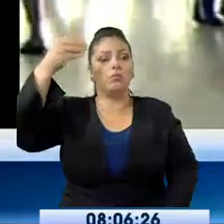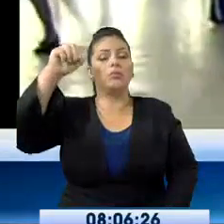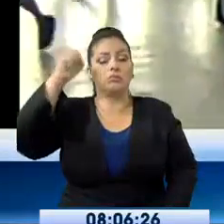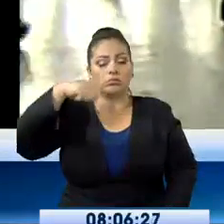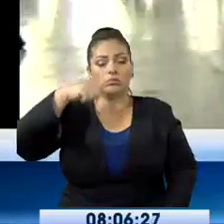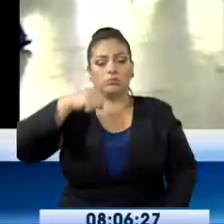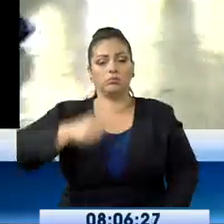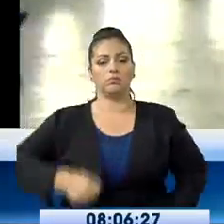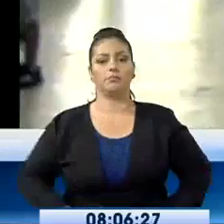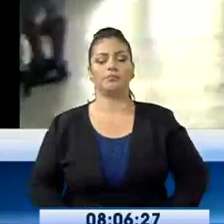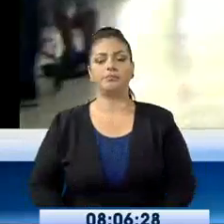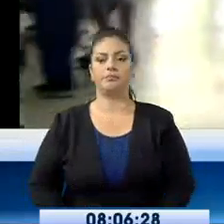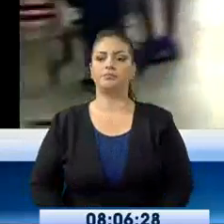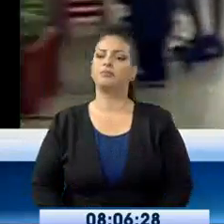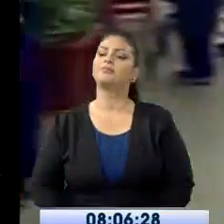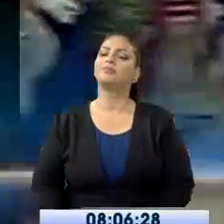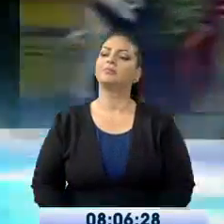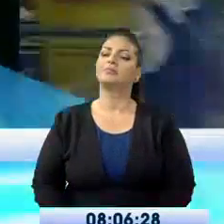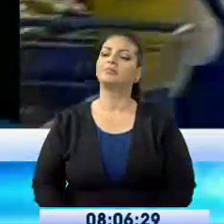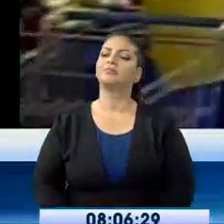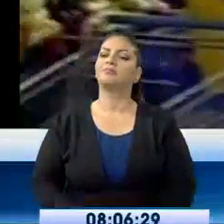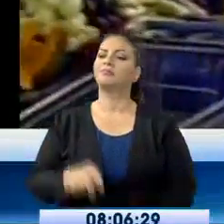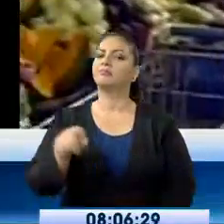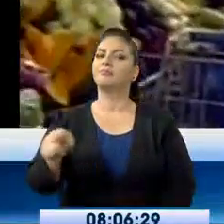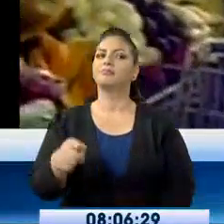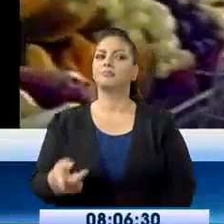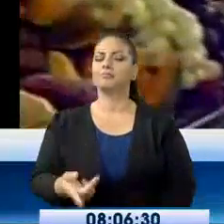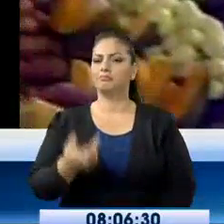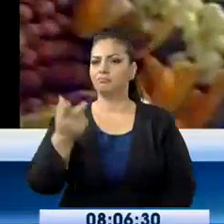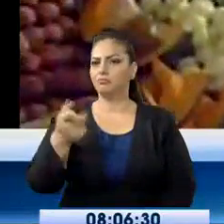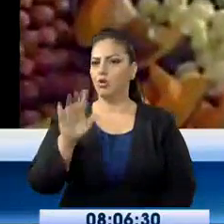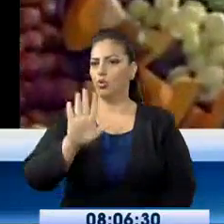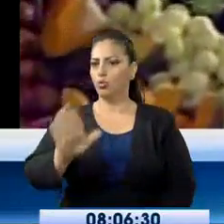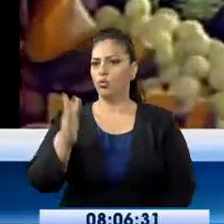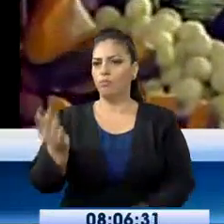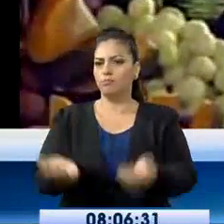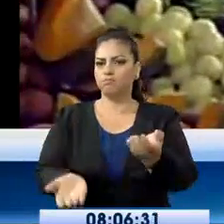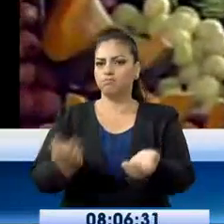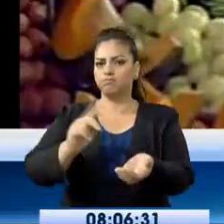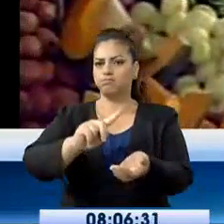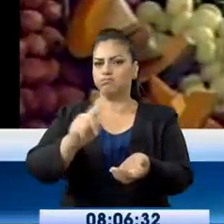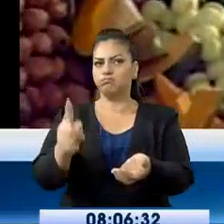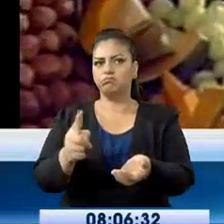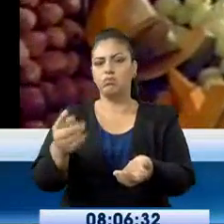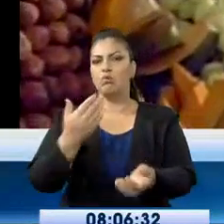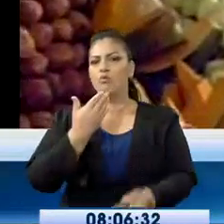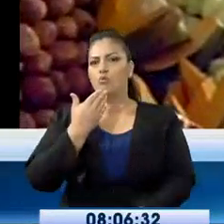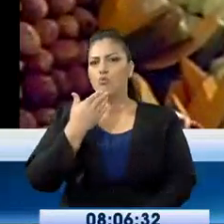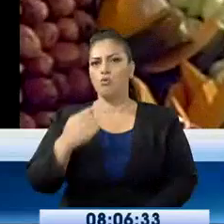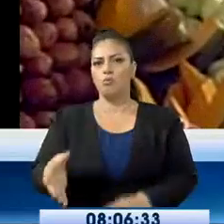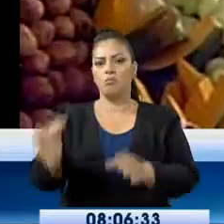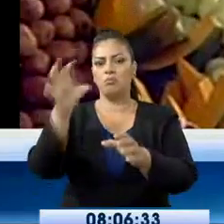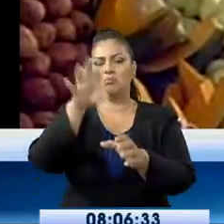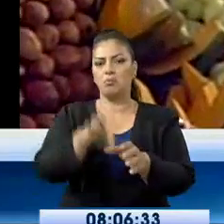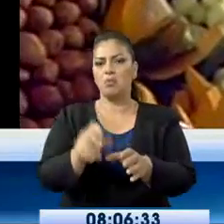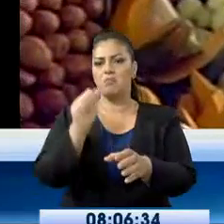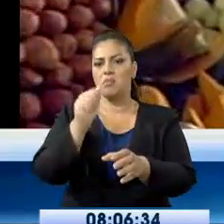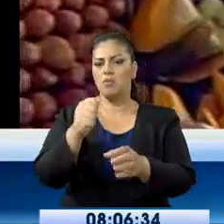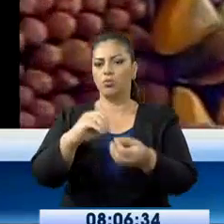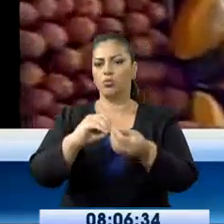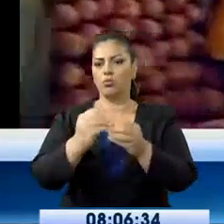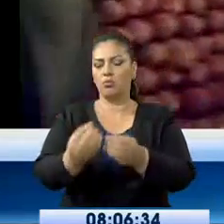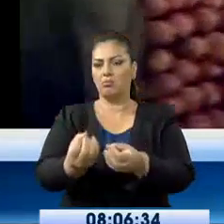ya. ¿Su balanza? Ah, bueno, usted tiene balanza digital, esas difícilmente se las puede modificar. Muchas gracias. Pase bien.